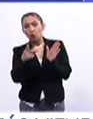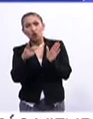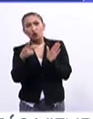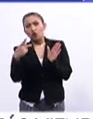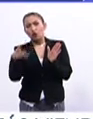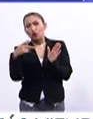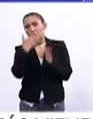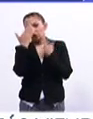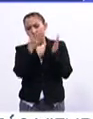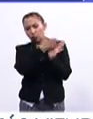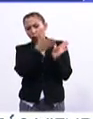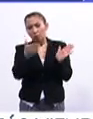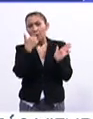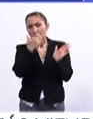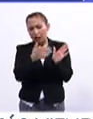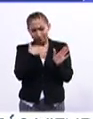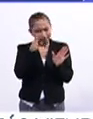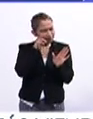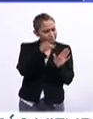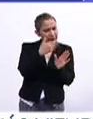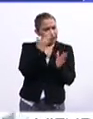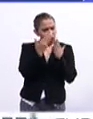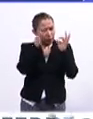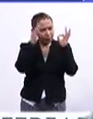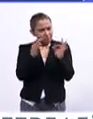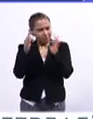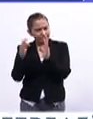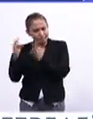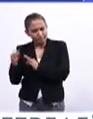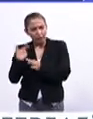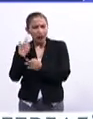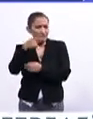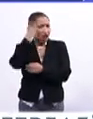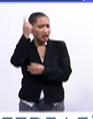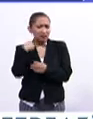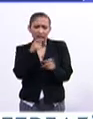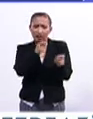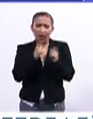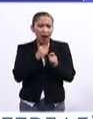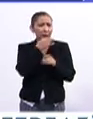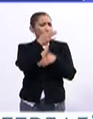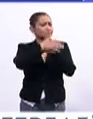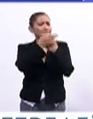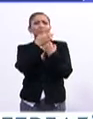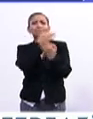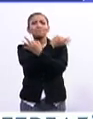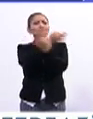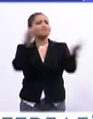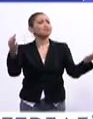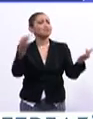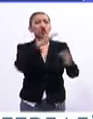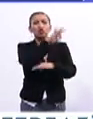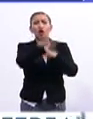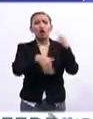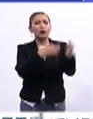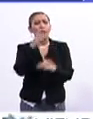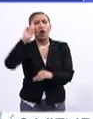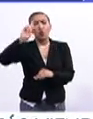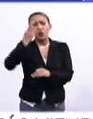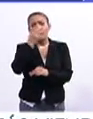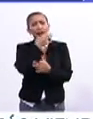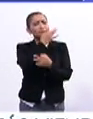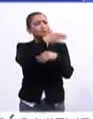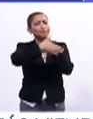lo que se pide, simplemente que tengan un buen desempeño académico. Es muy fácil acceder al programa, es una convocatoria que se difunde en toda la